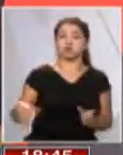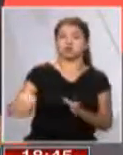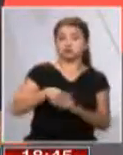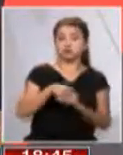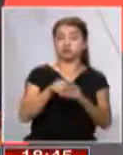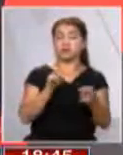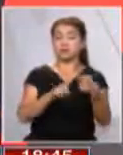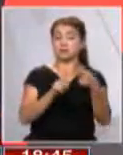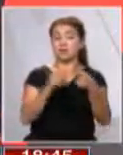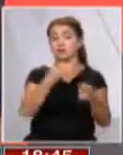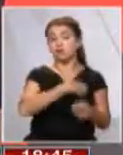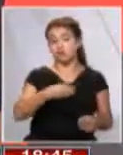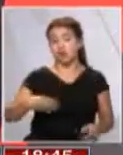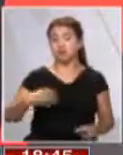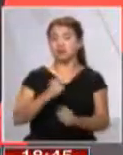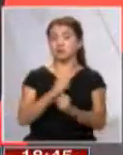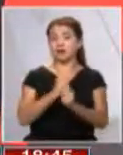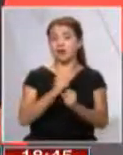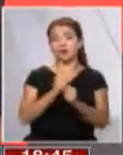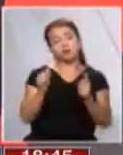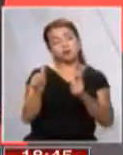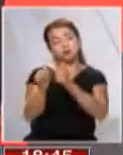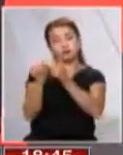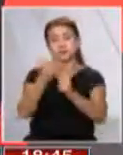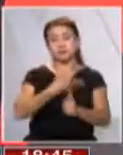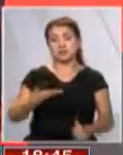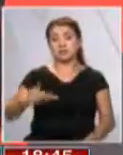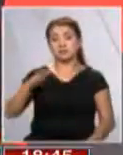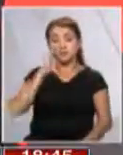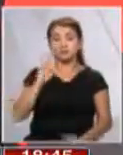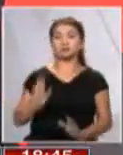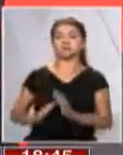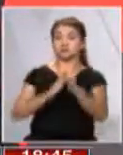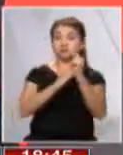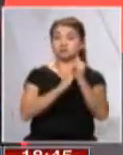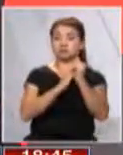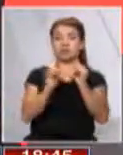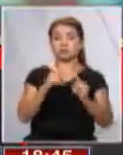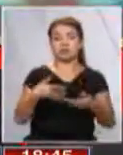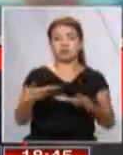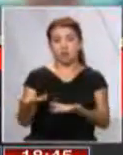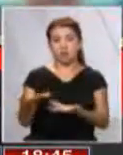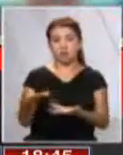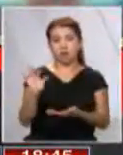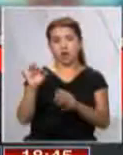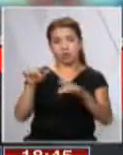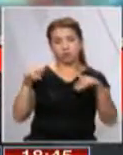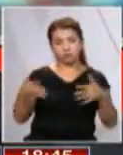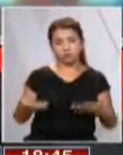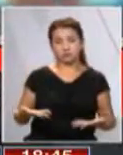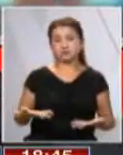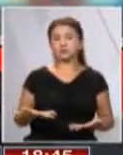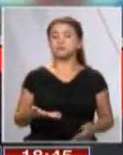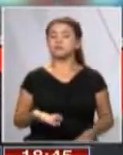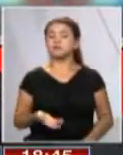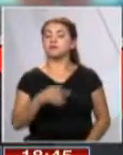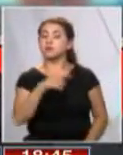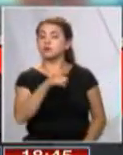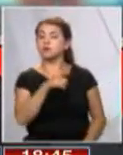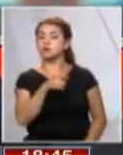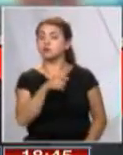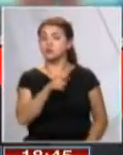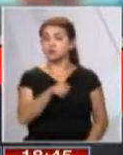quienes fuimos parte de tener que tomar ese liderazgo estamos ausentes loreto y como cree usted que va a ser